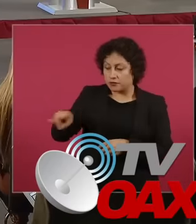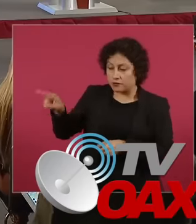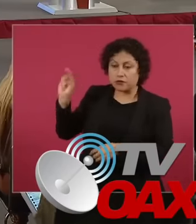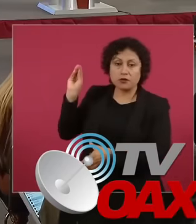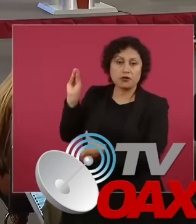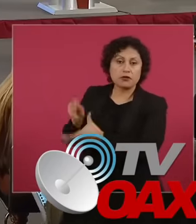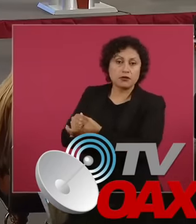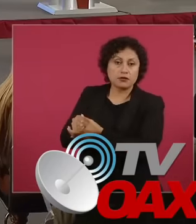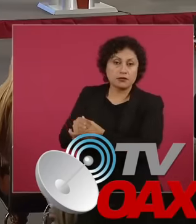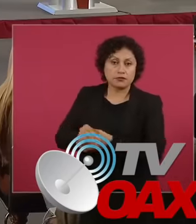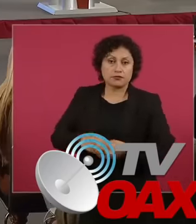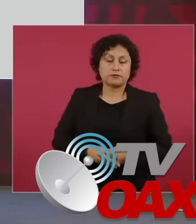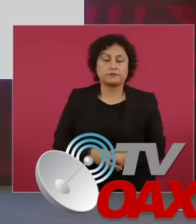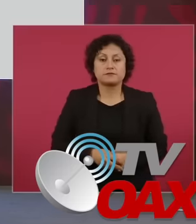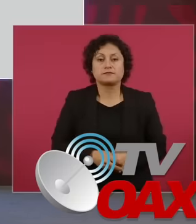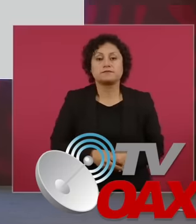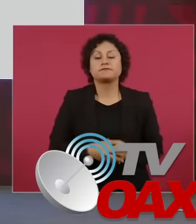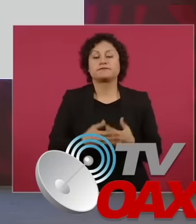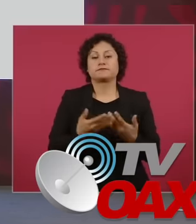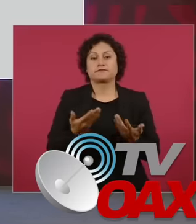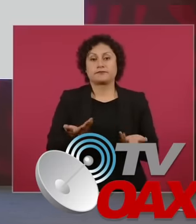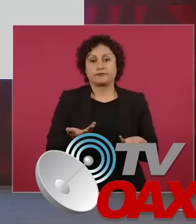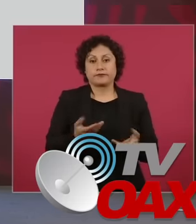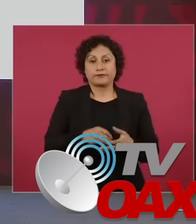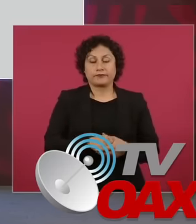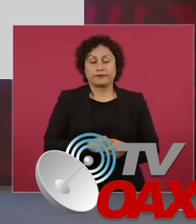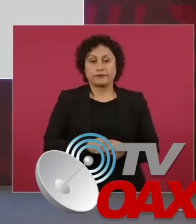Cuando sacaban